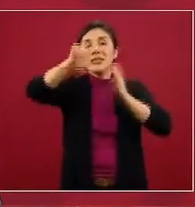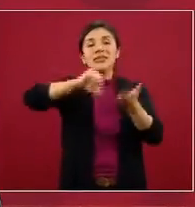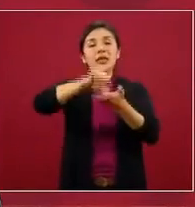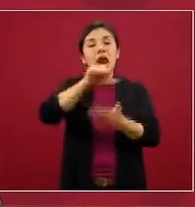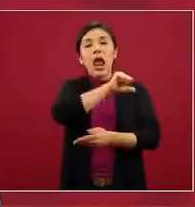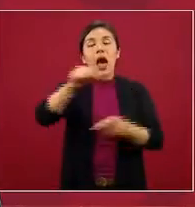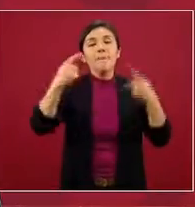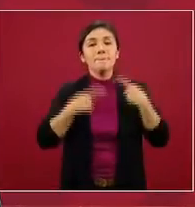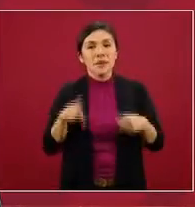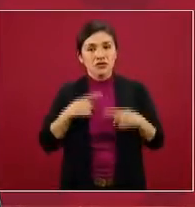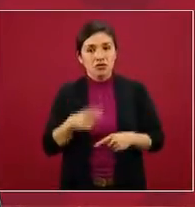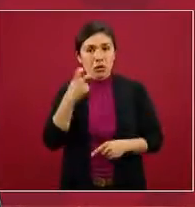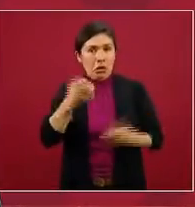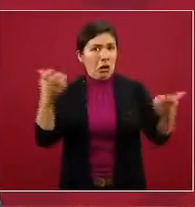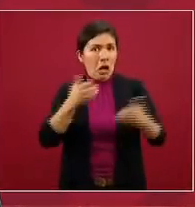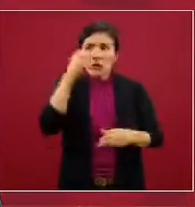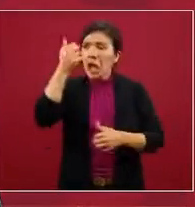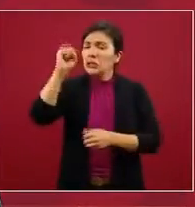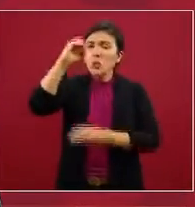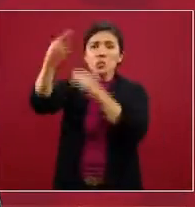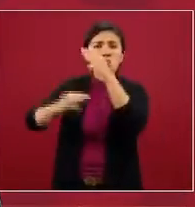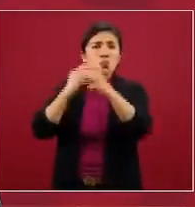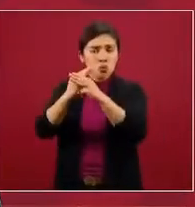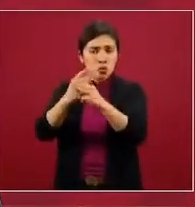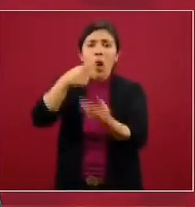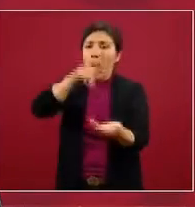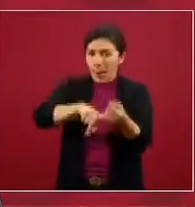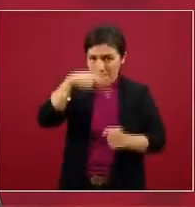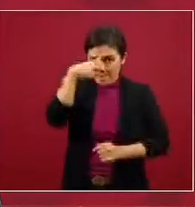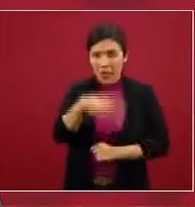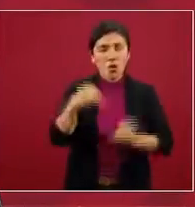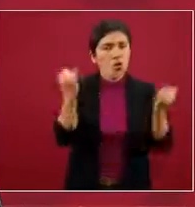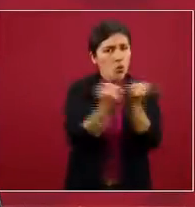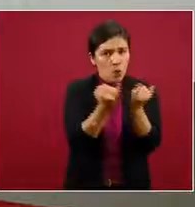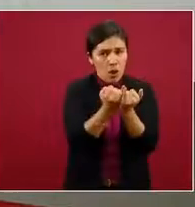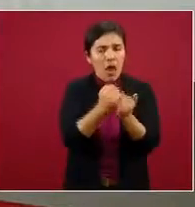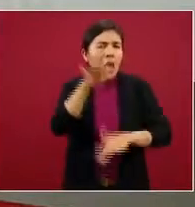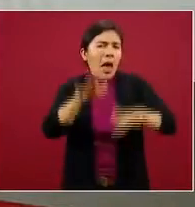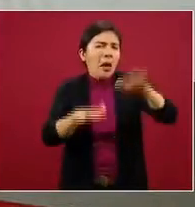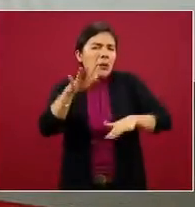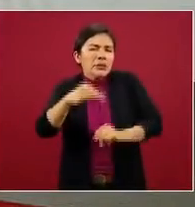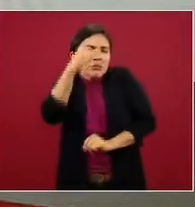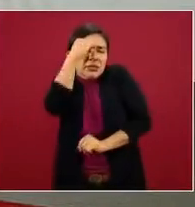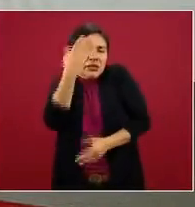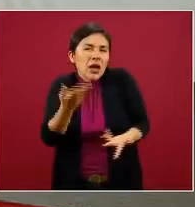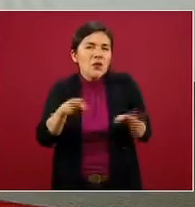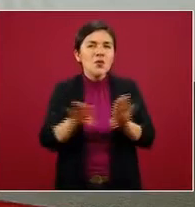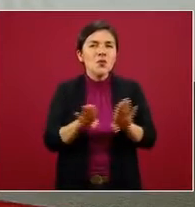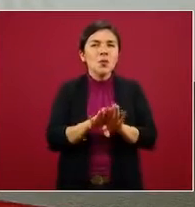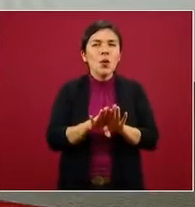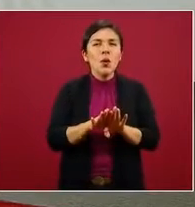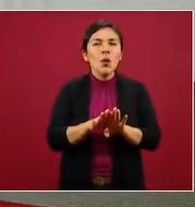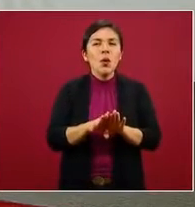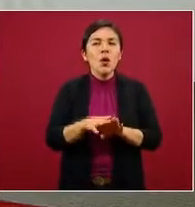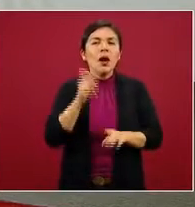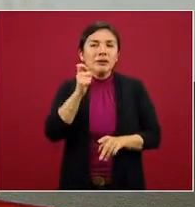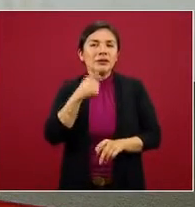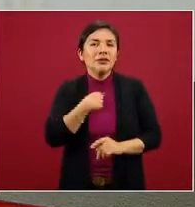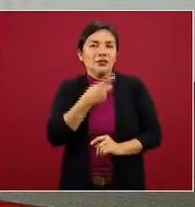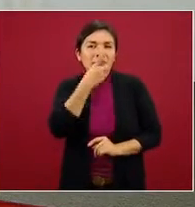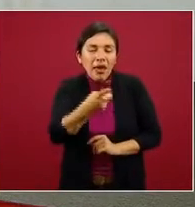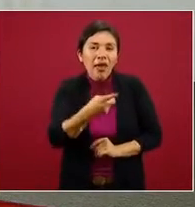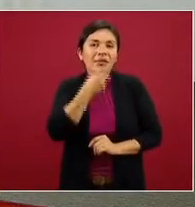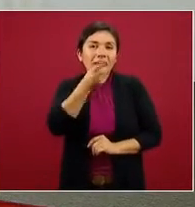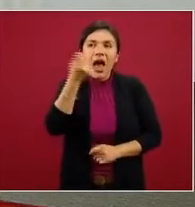personas. Es una medida que se ha hecho en todo el mundo, incluido México. A veces pareciera que también por este énfasis que